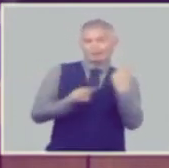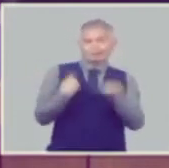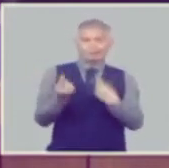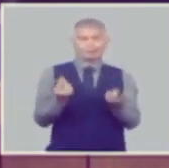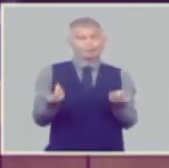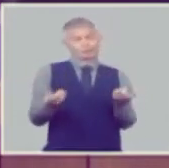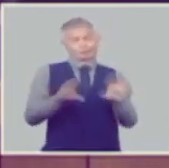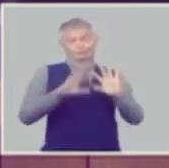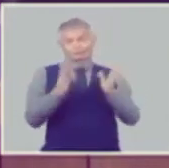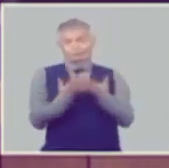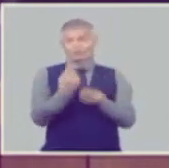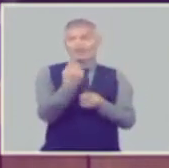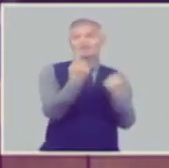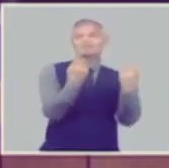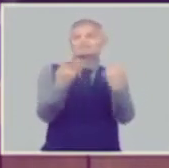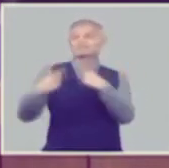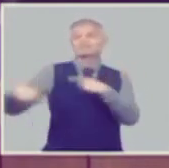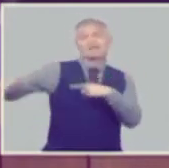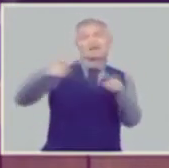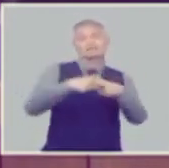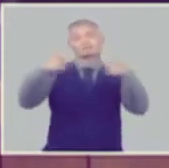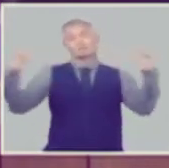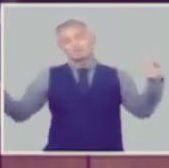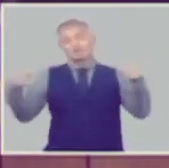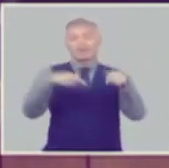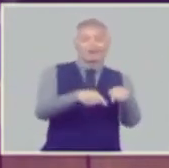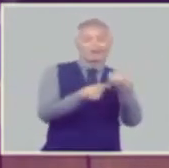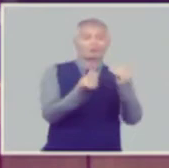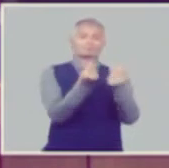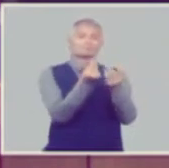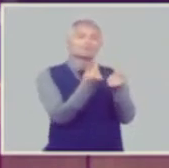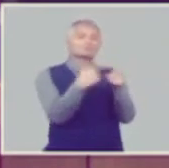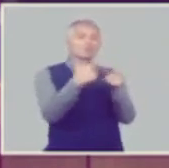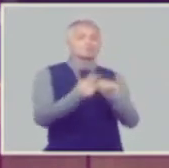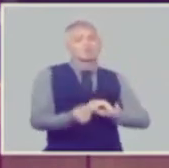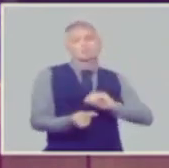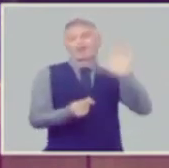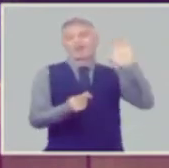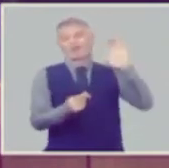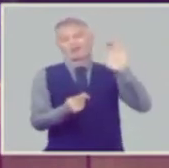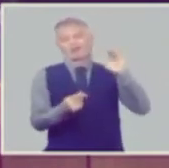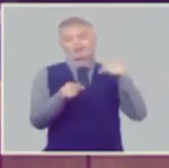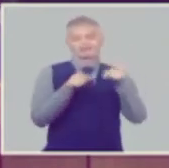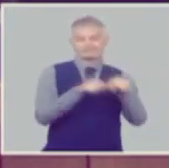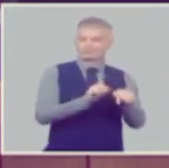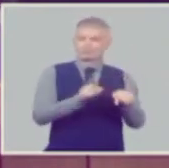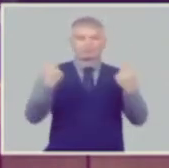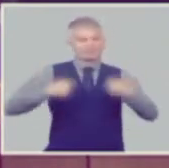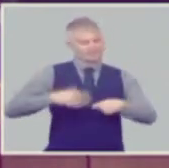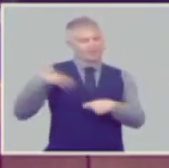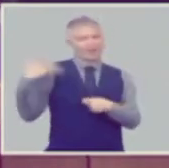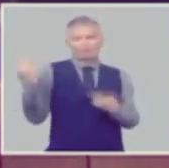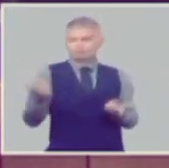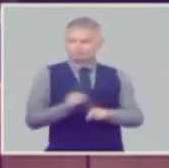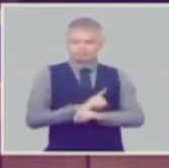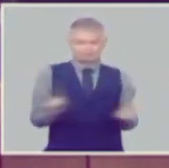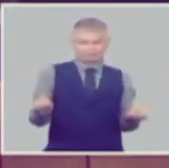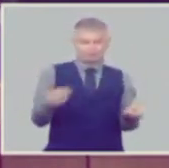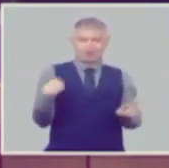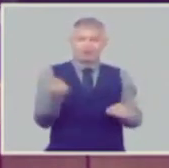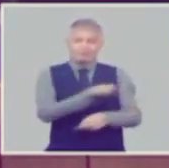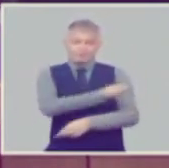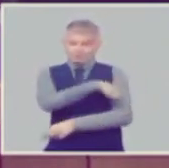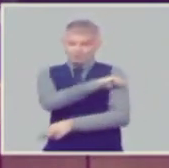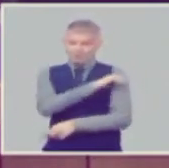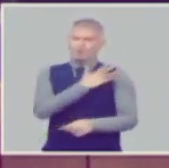revuelto de las necesidades de la mayoría, subiendo abusivamente los precios. Este pueblo noble y trabajador ha